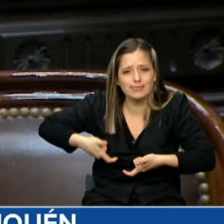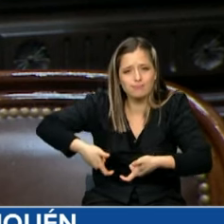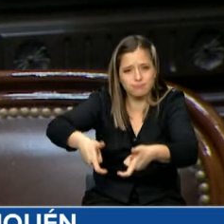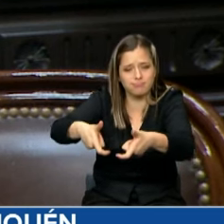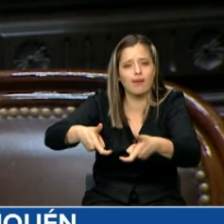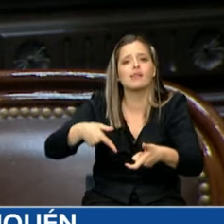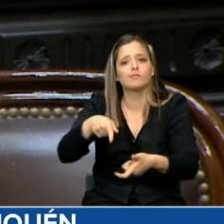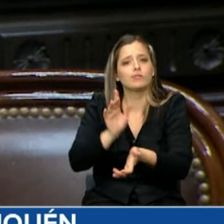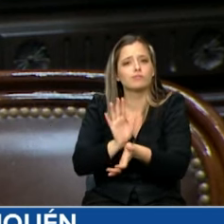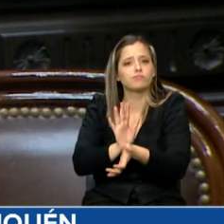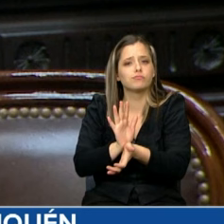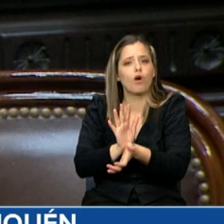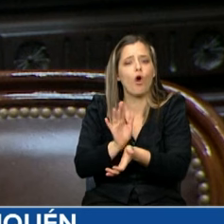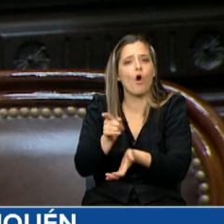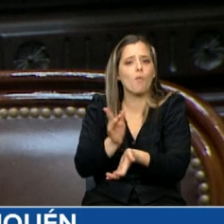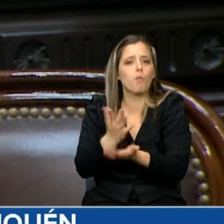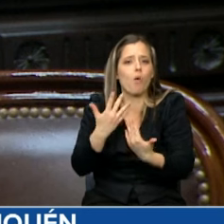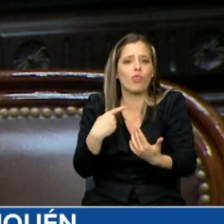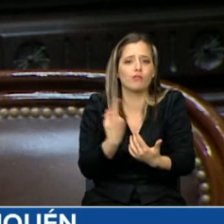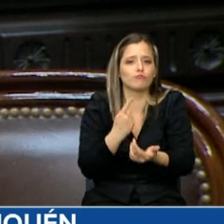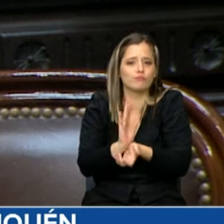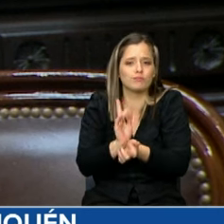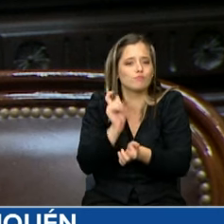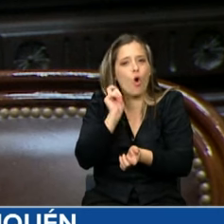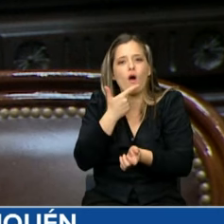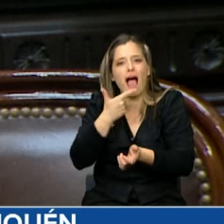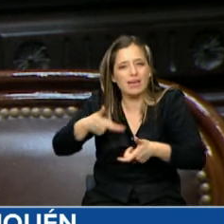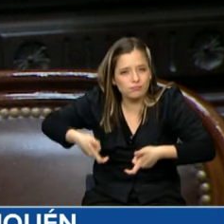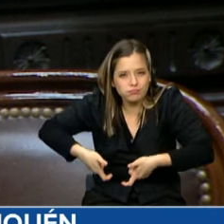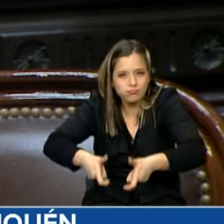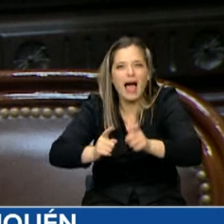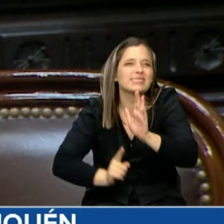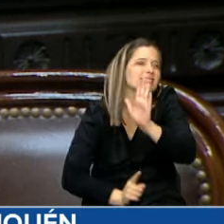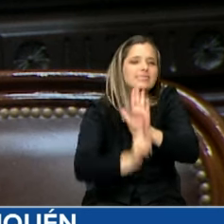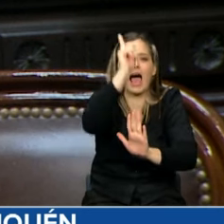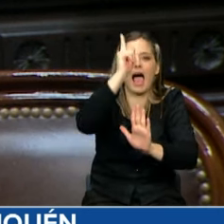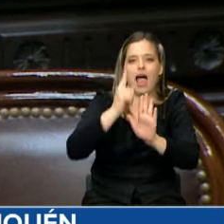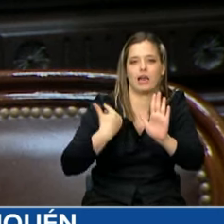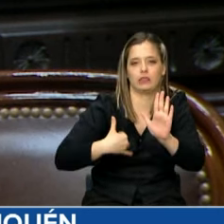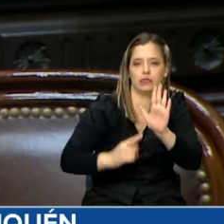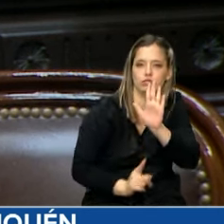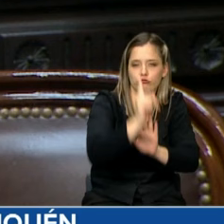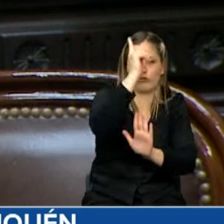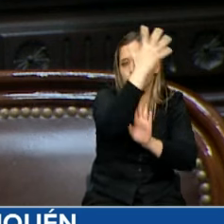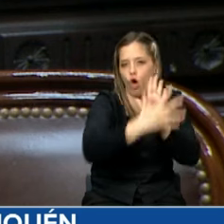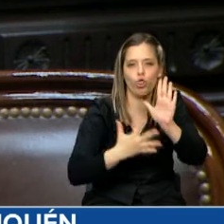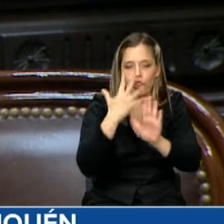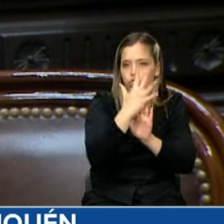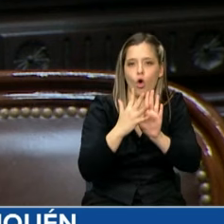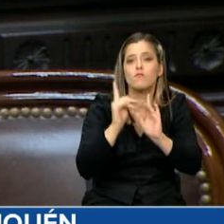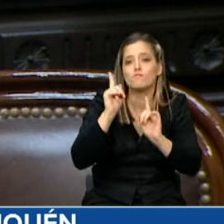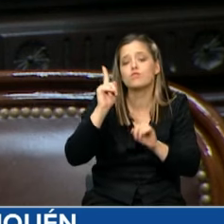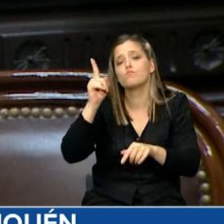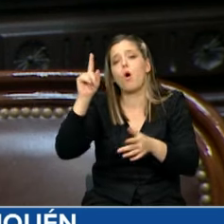oportunidad de poder llegar con nuestro gas al norte argentino sustituir las importaciones que están en declino desde